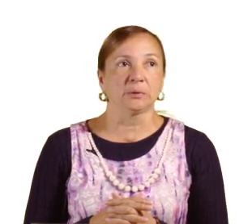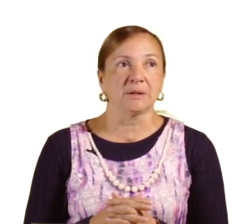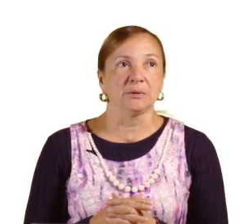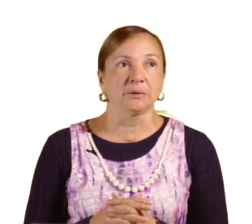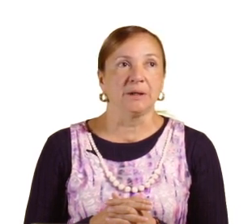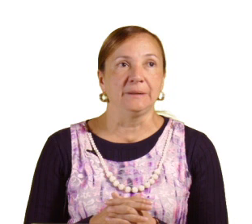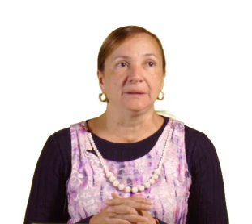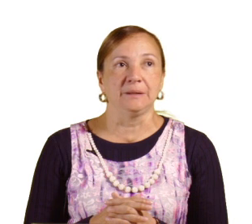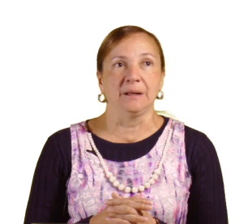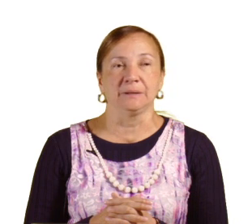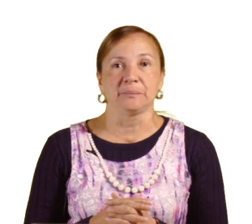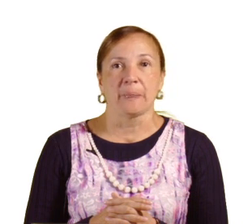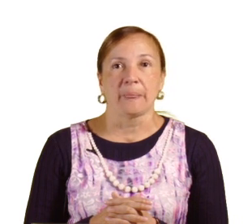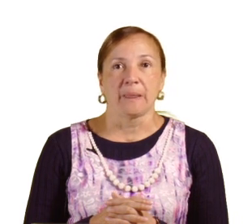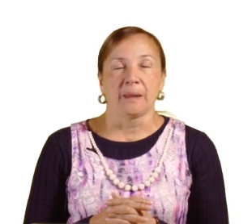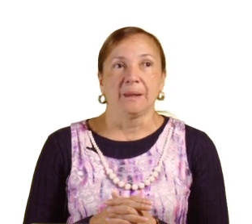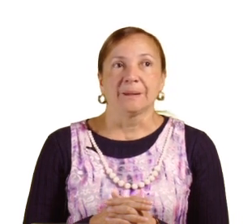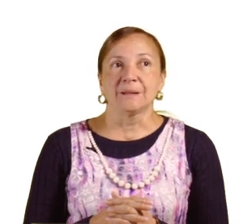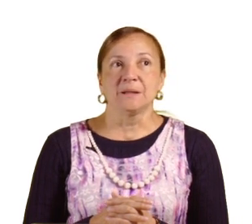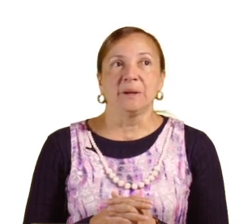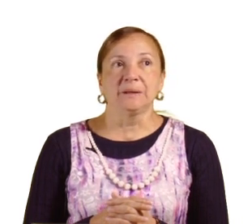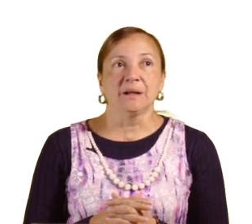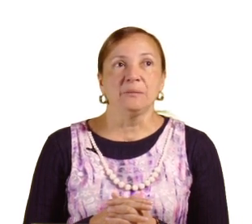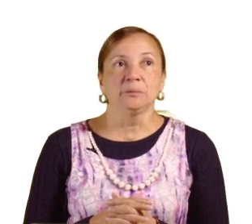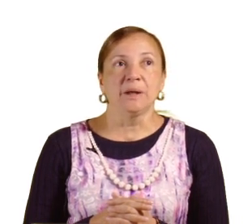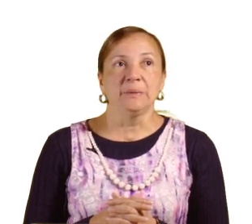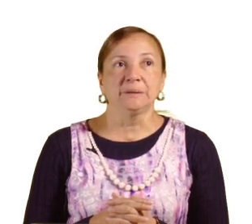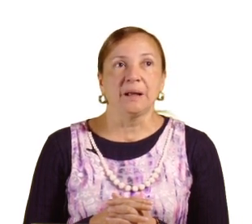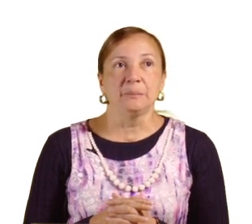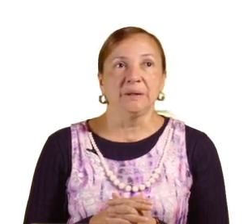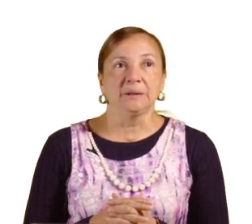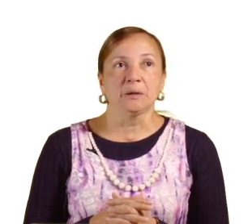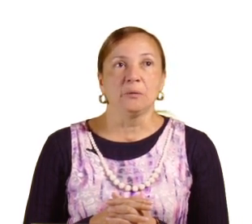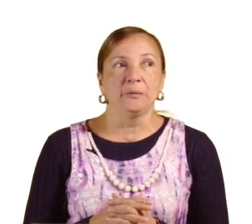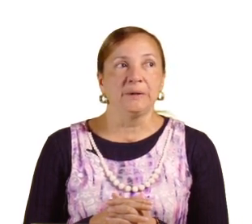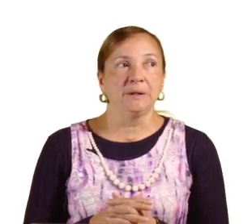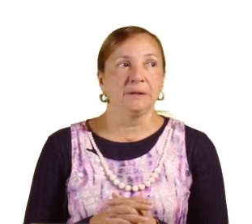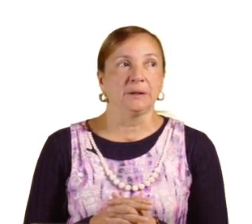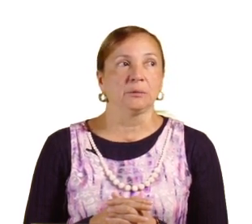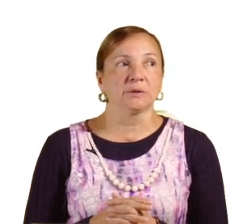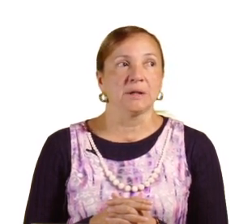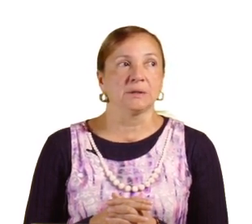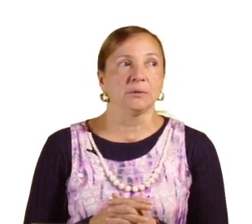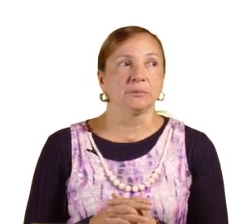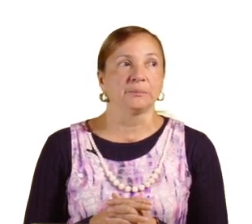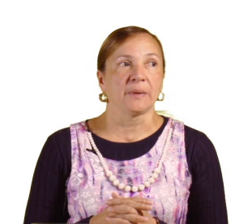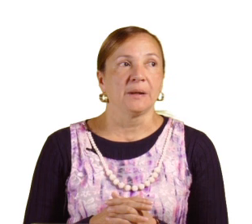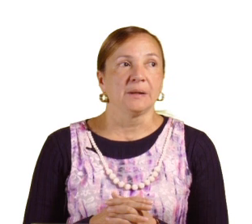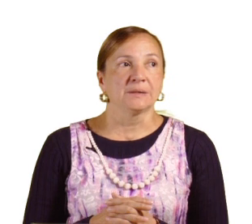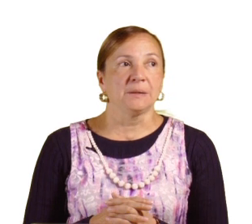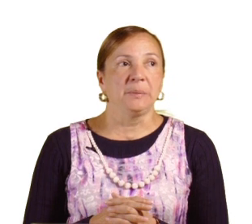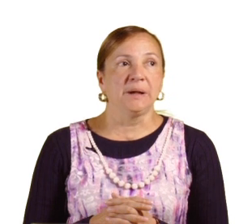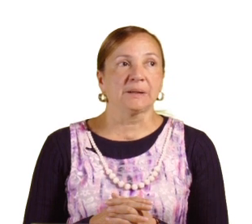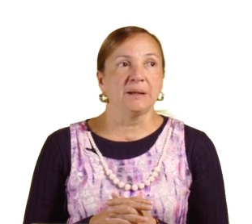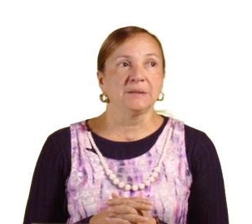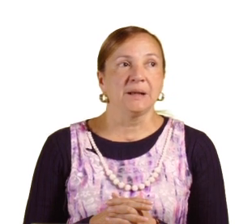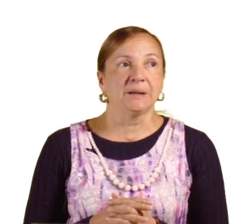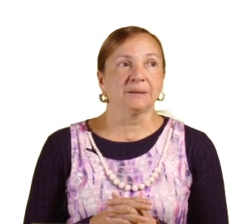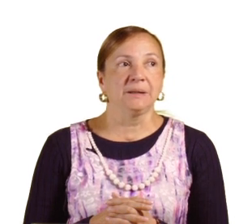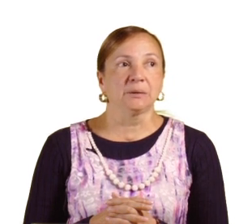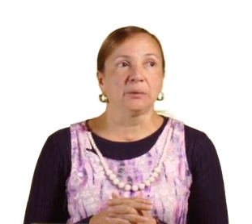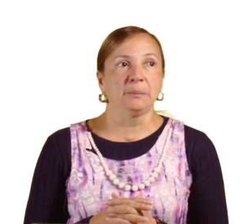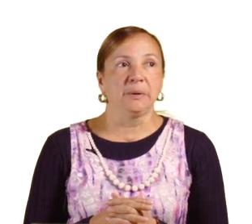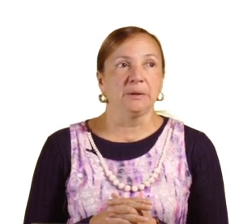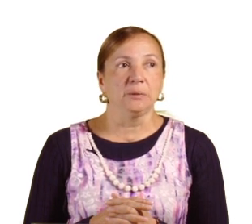de la explotación de la entidad, que se mantenga fundamentalmente con fines de negociación. Se espera